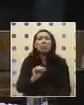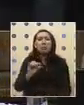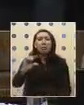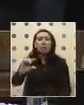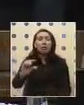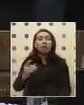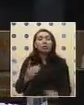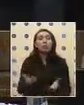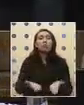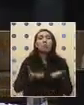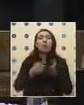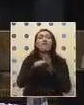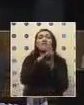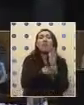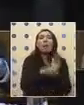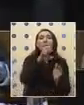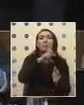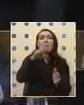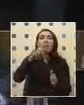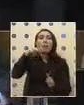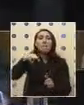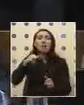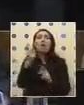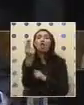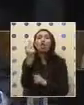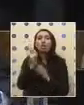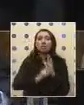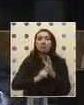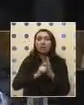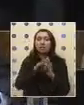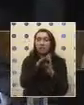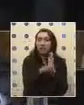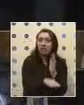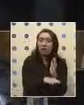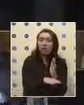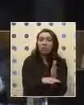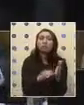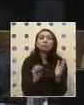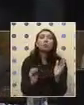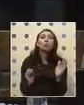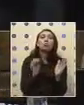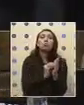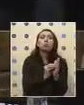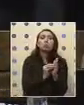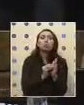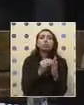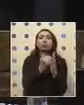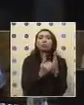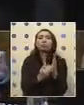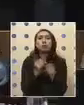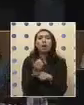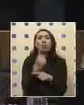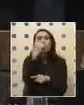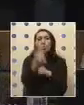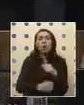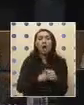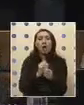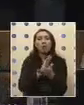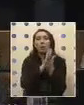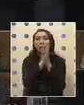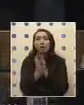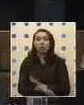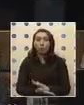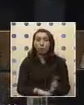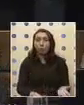Porque propuso una rebaja de PPM por 12 meses. Porque puso una depreciación automática por un año nomás para todos.